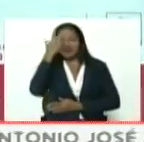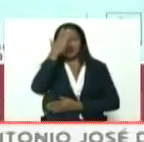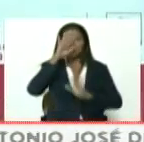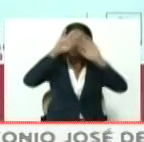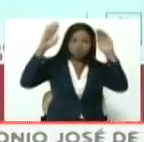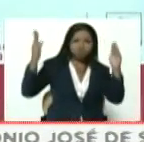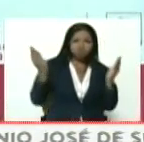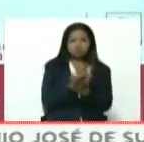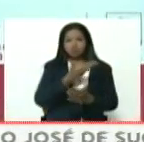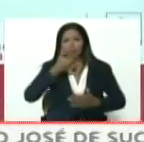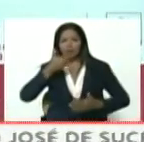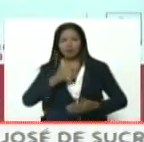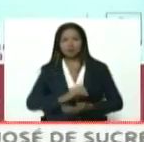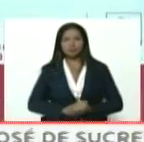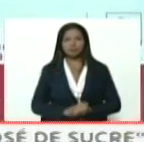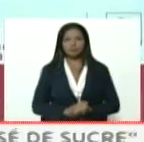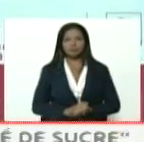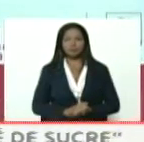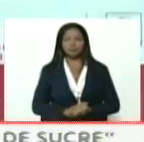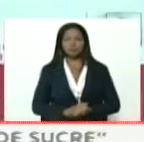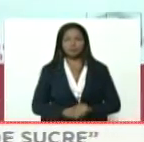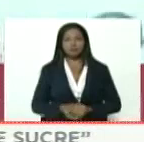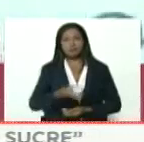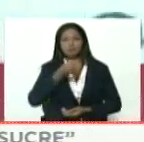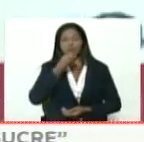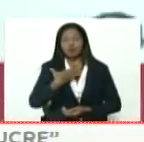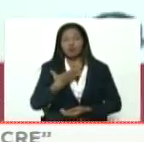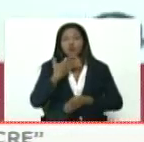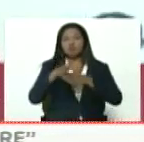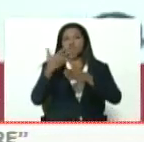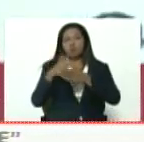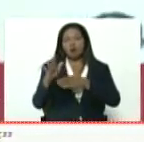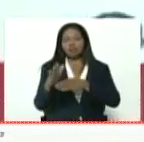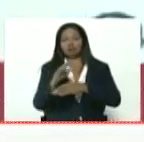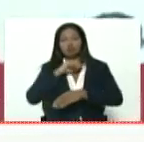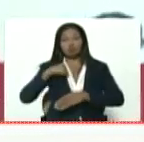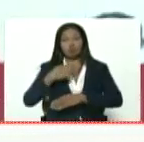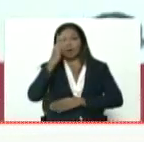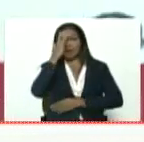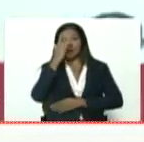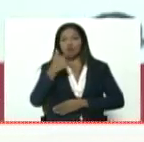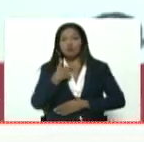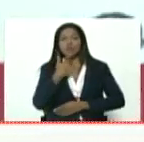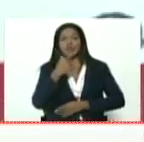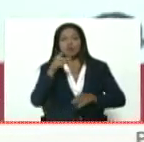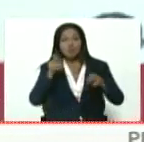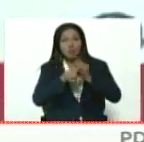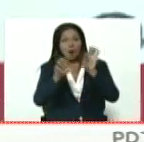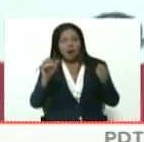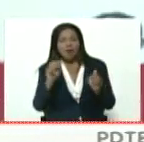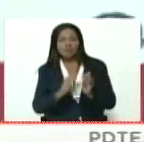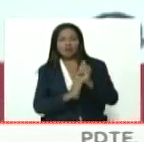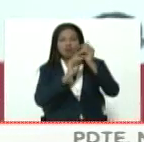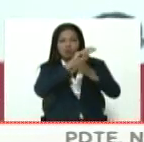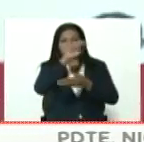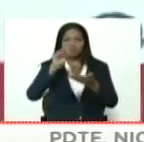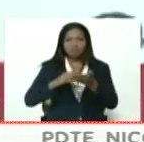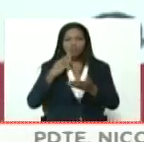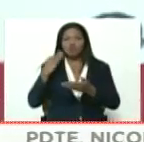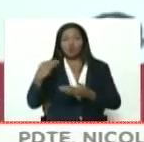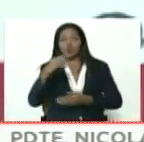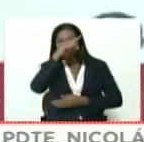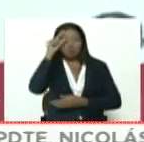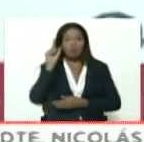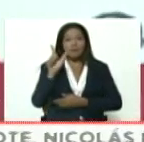mundo. Bueno, a pesar de que estamos en carnaval, yo le dije a la Dirección Nacional de la Juventud,